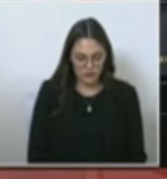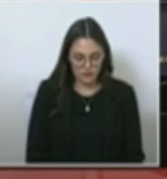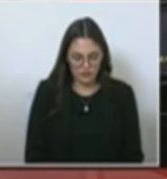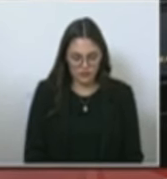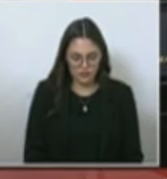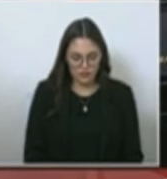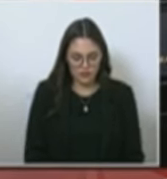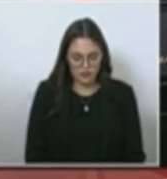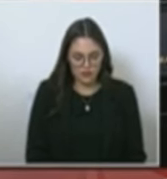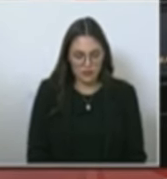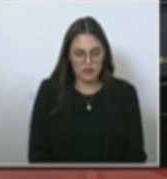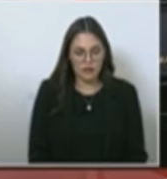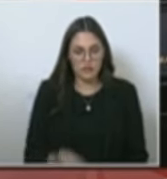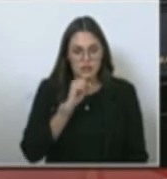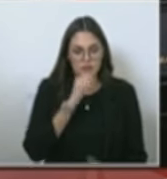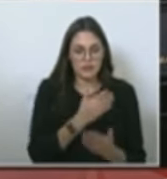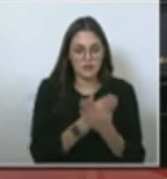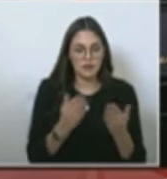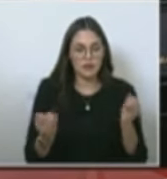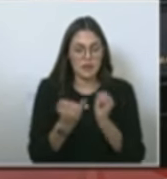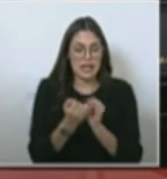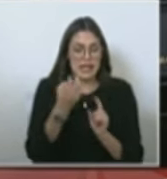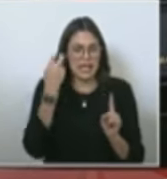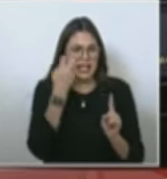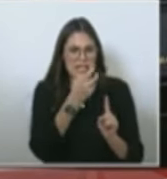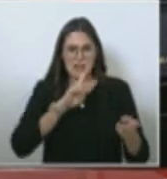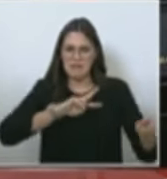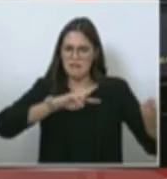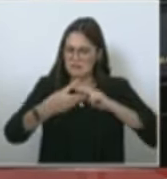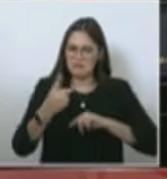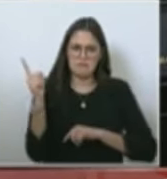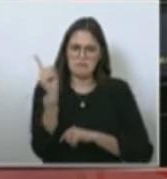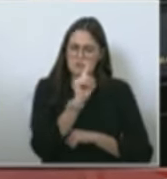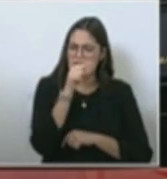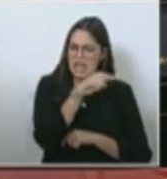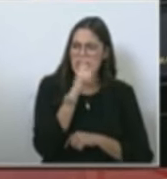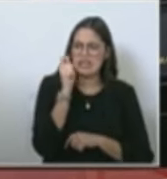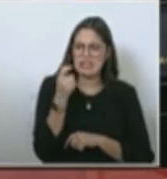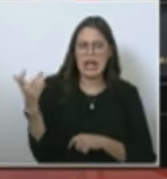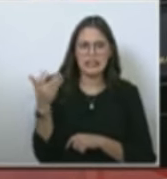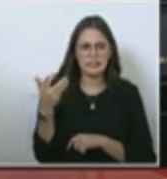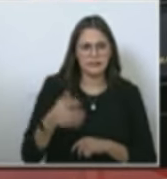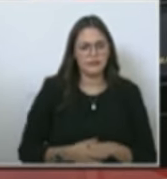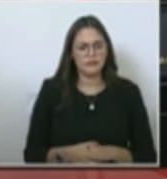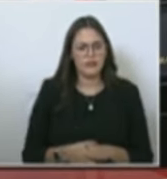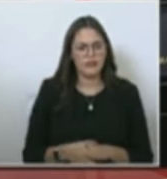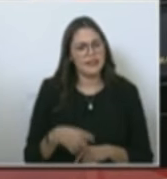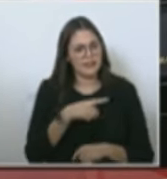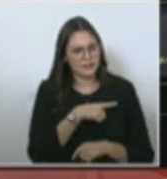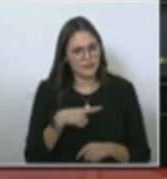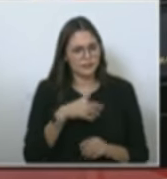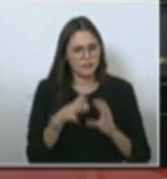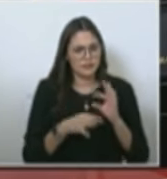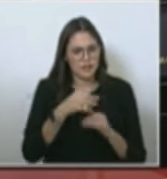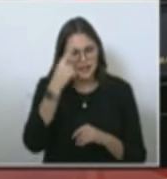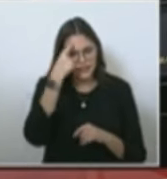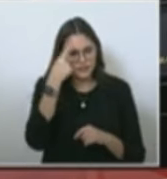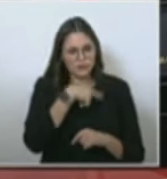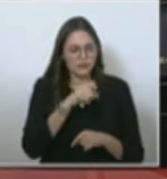que hizo fue lograr que lucharan y que no